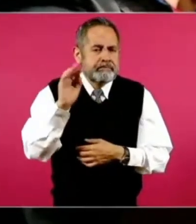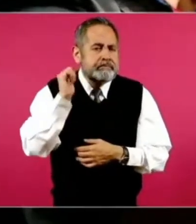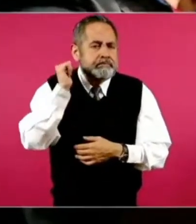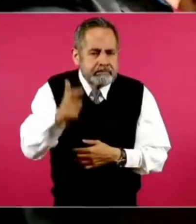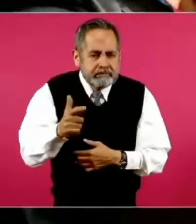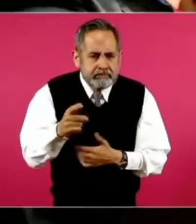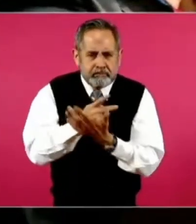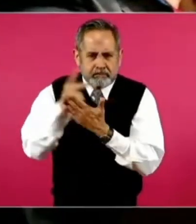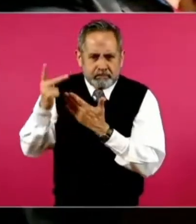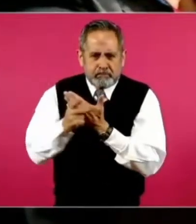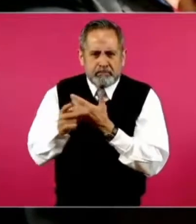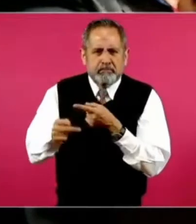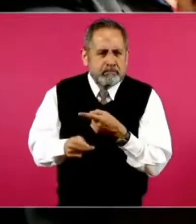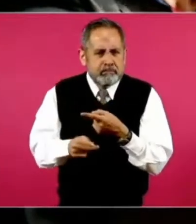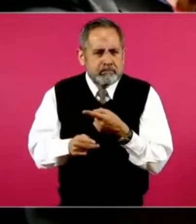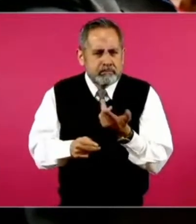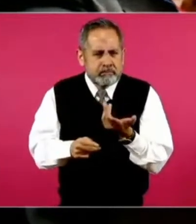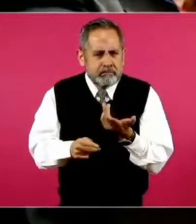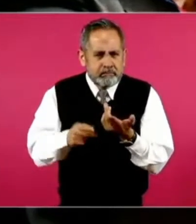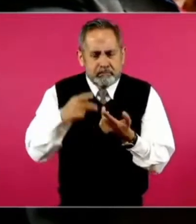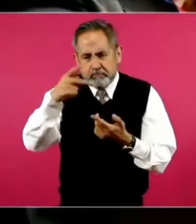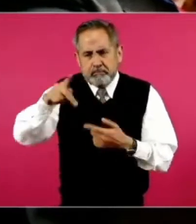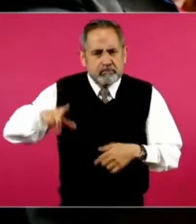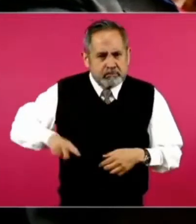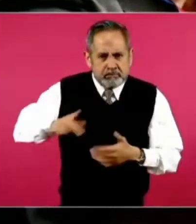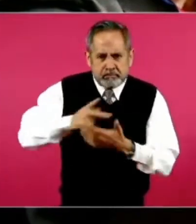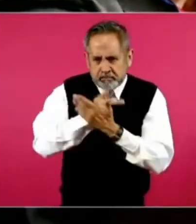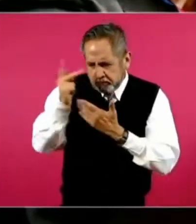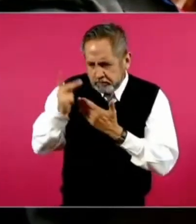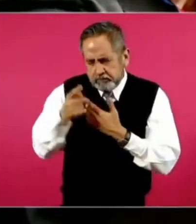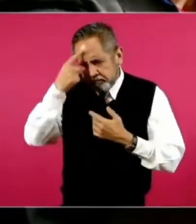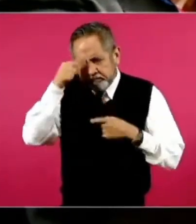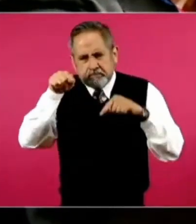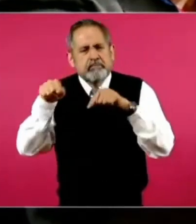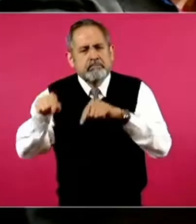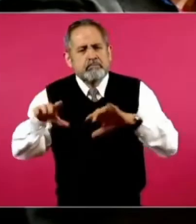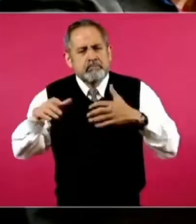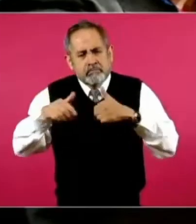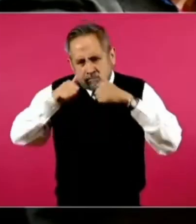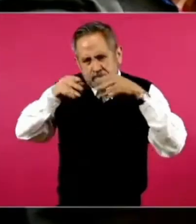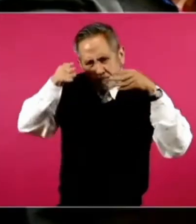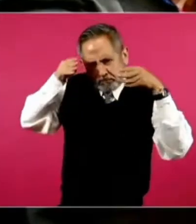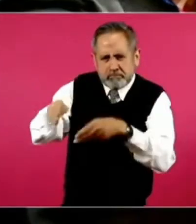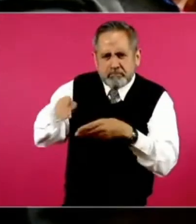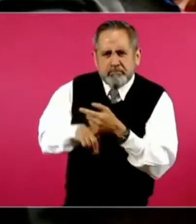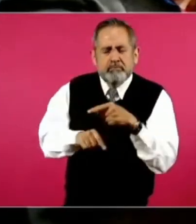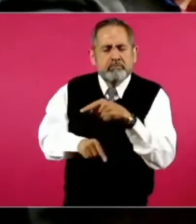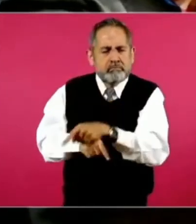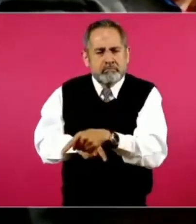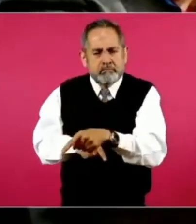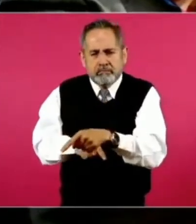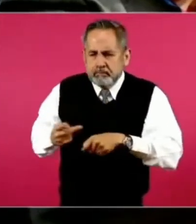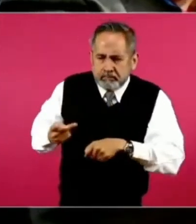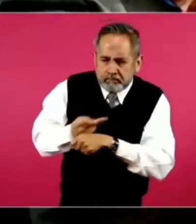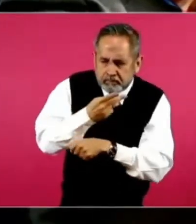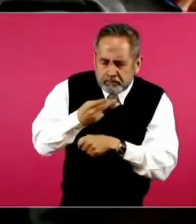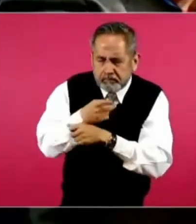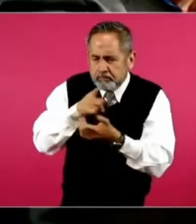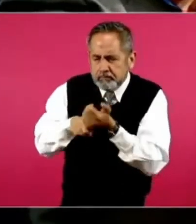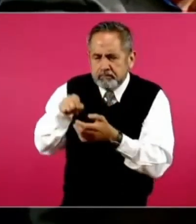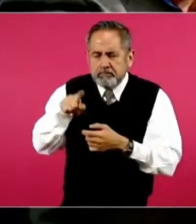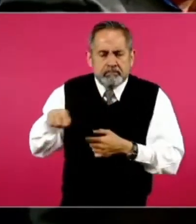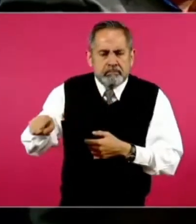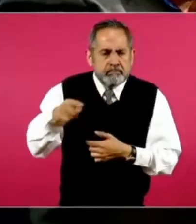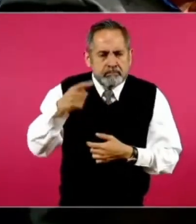algún programa en su gobierno que esté enfocado en el seguimiento y